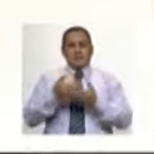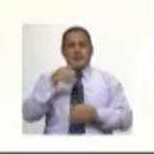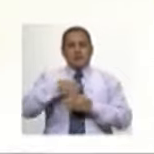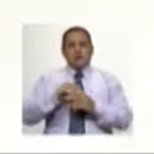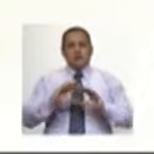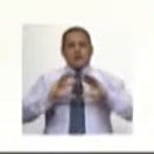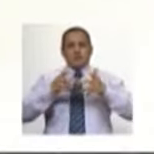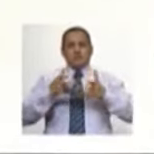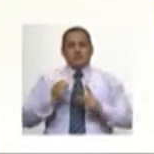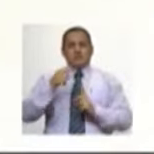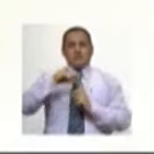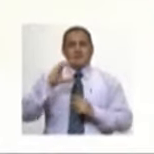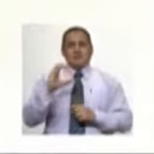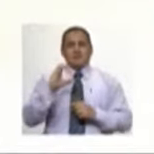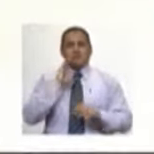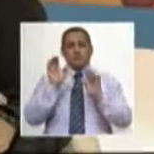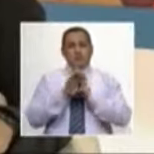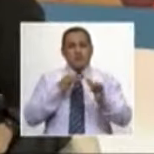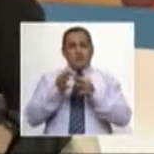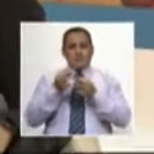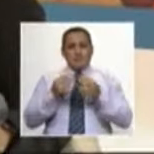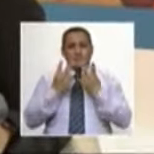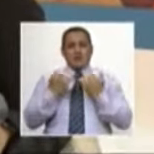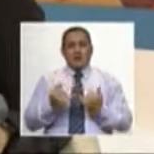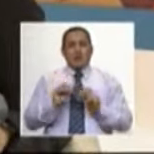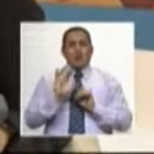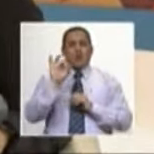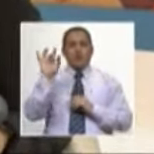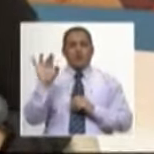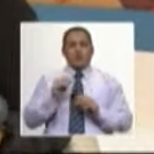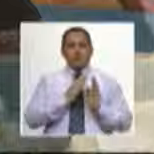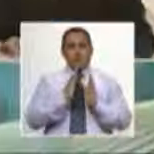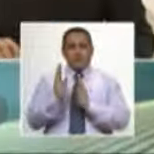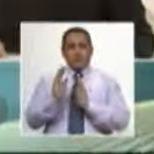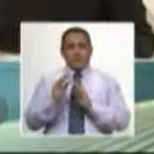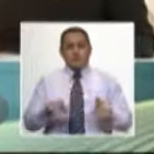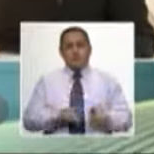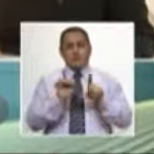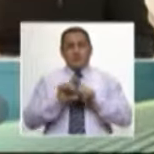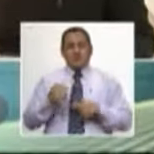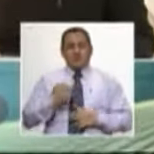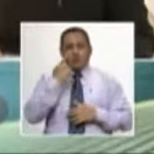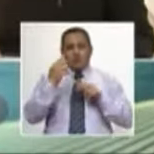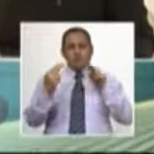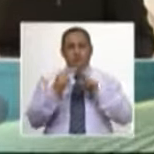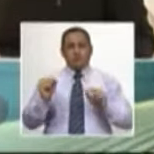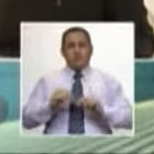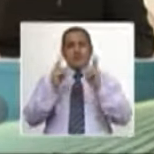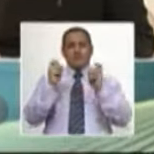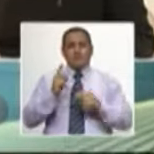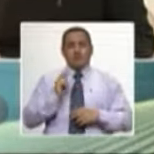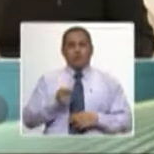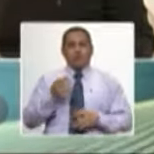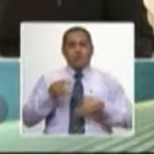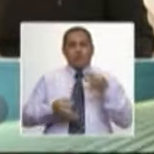mundo de los tribunales constitucionales, ¿no? Recoge también otros procesos que no son solo de aquí. Exacto, lo que conocemos en el ámbito jurídico como